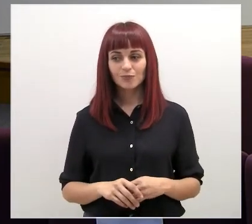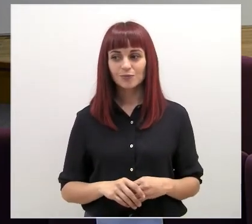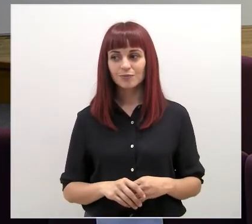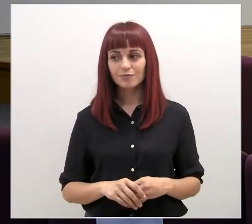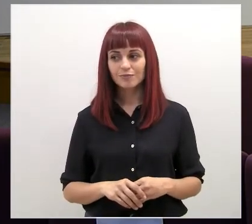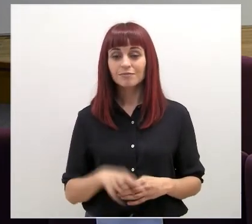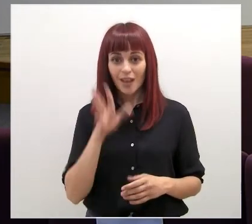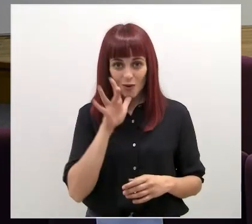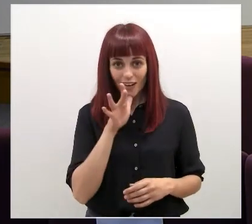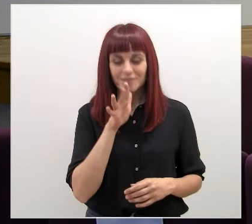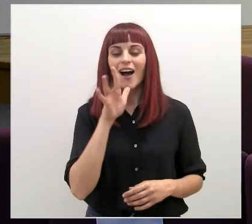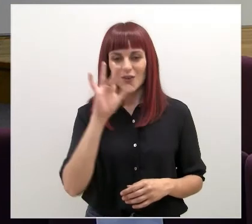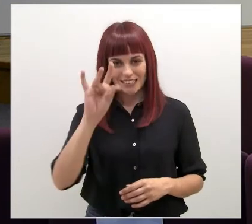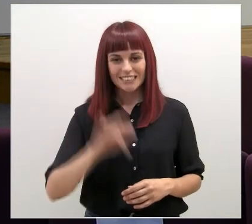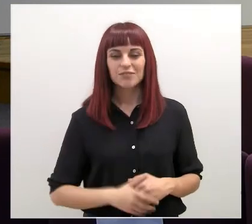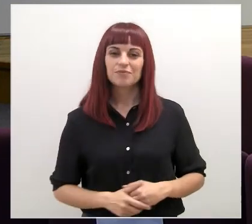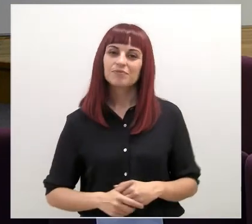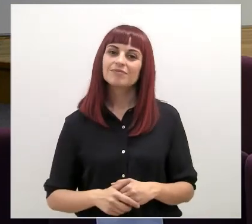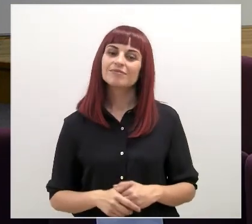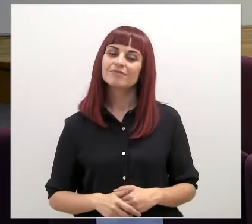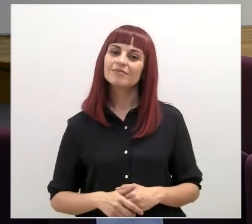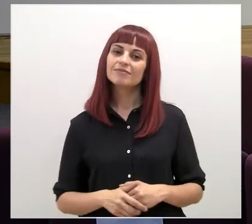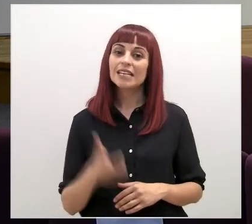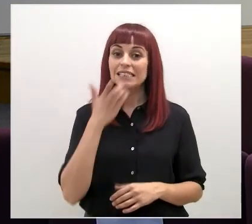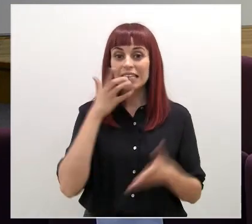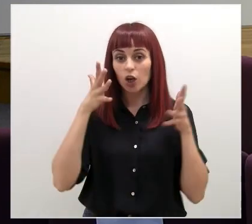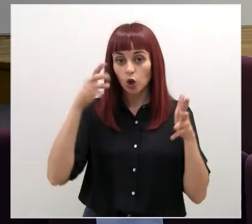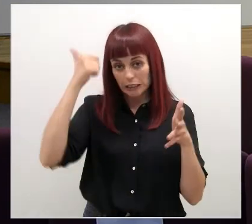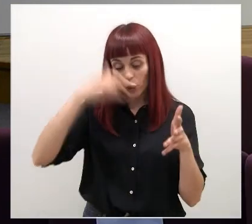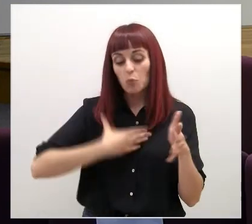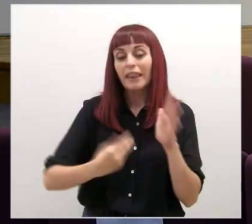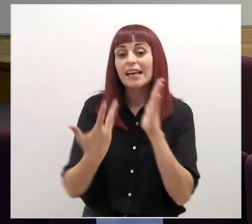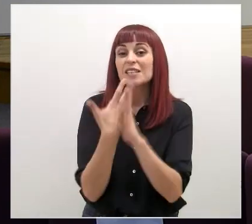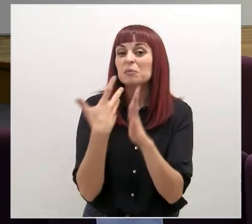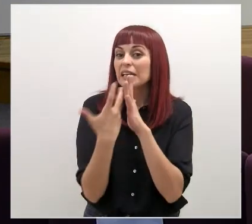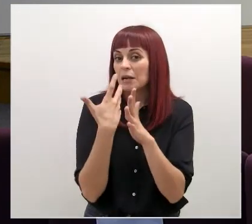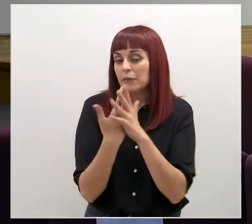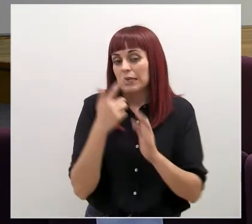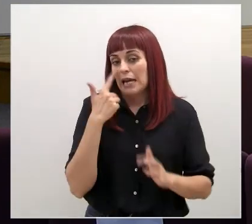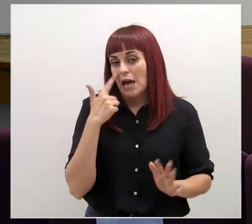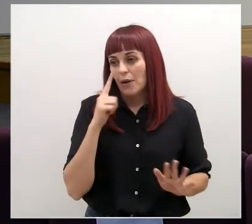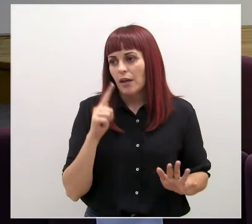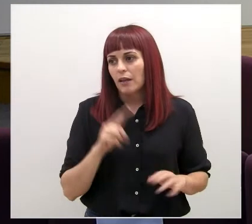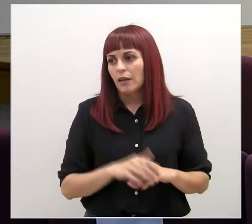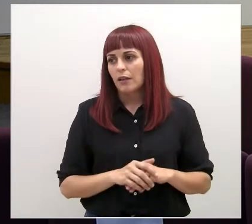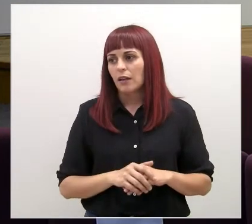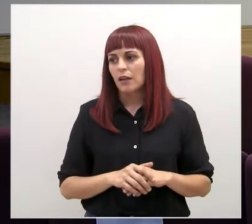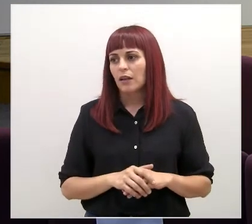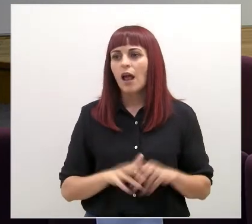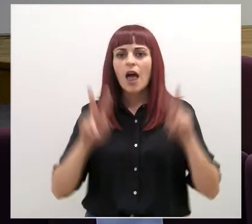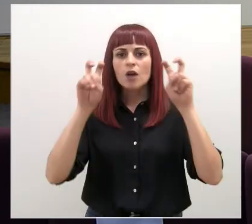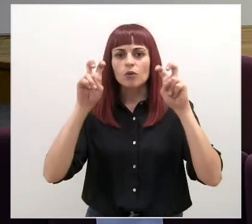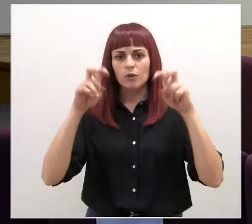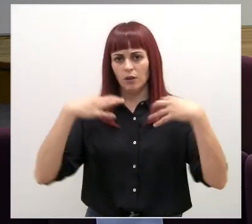A ver, ¿ahora? Ahora sí. Vale. Si el consejero me podría explicar por qué se ha abandonado la nueva normalidad, se ha vuelto a